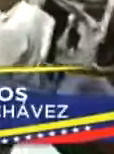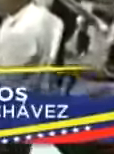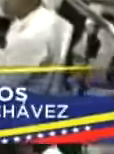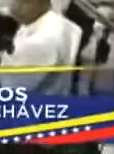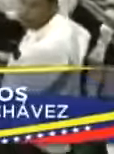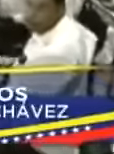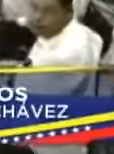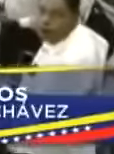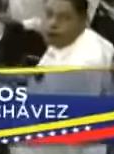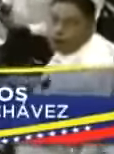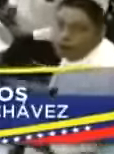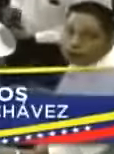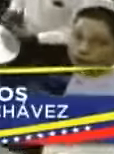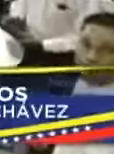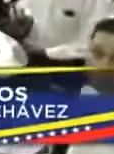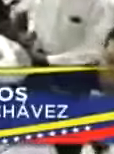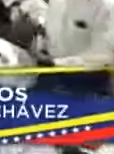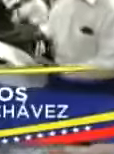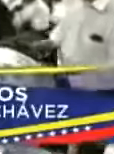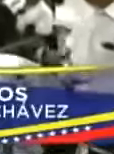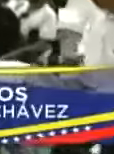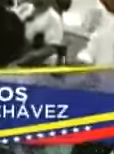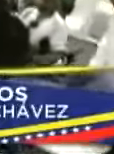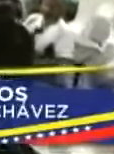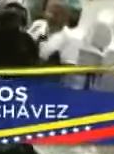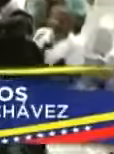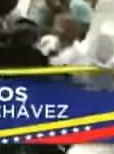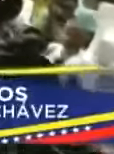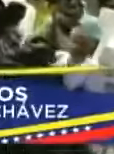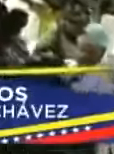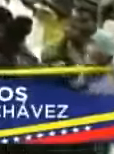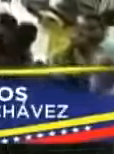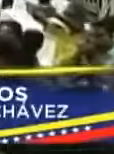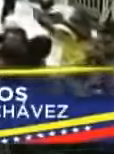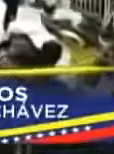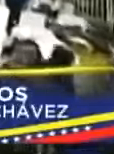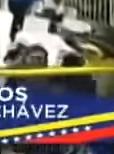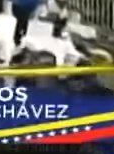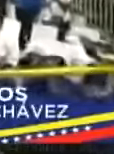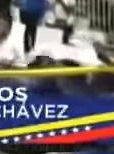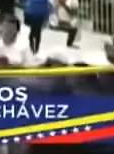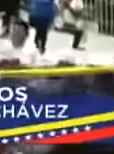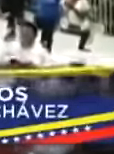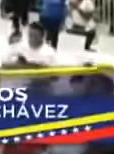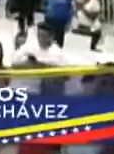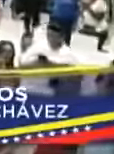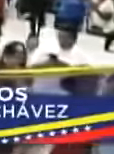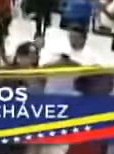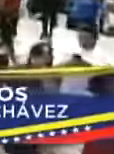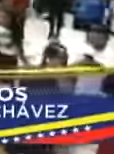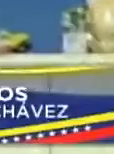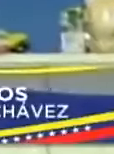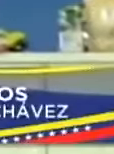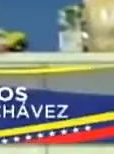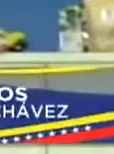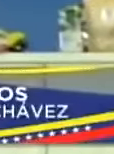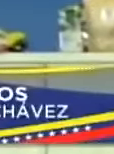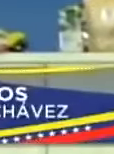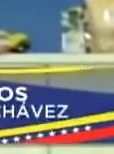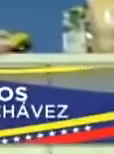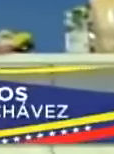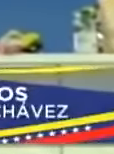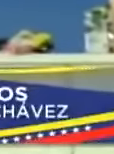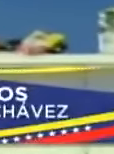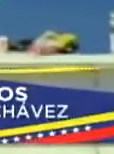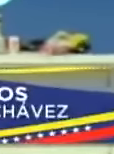el país, para valorar el saldo organizativo de las estructuras comunales en todo el país. Representantes del Congreso de la Nueva Época